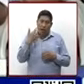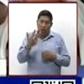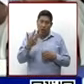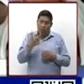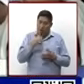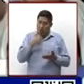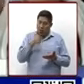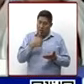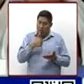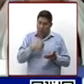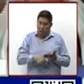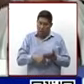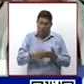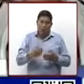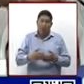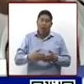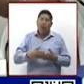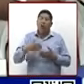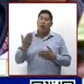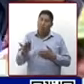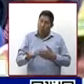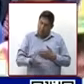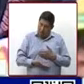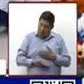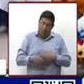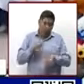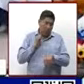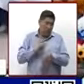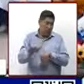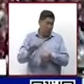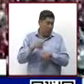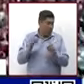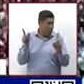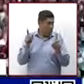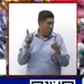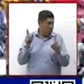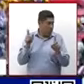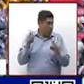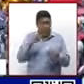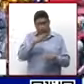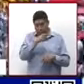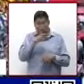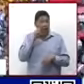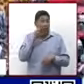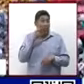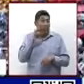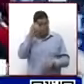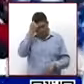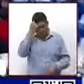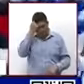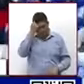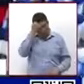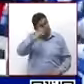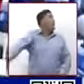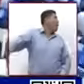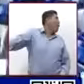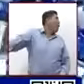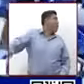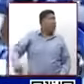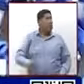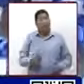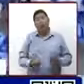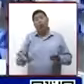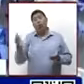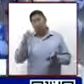invitaciones notariados que ya han mandado, pero sin embargo no ha hecho caso, pero seguramente ya nuevamente se